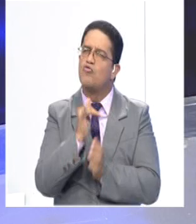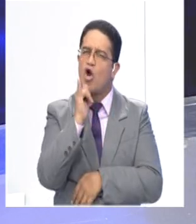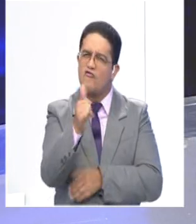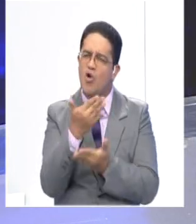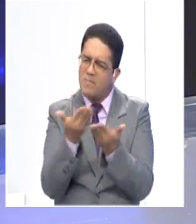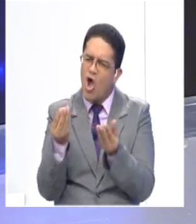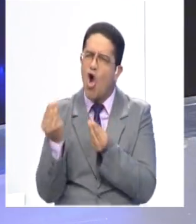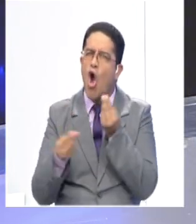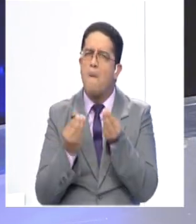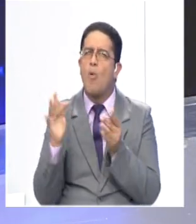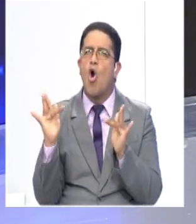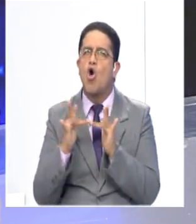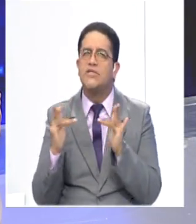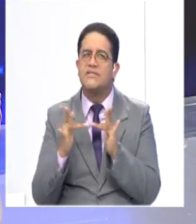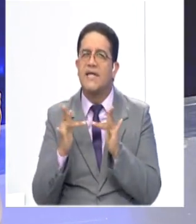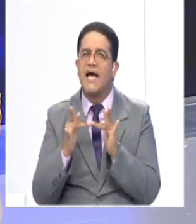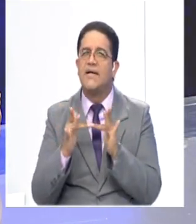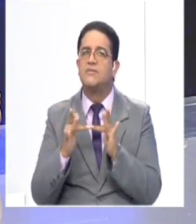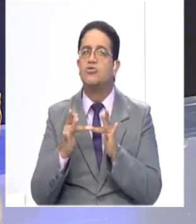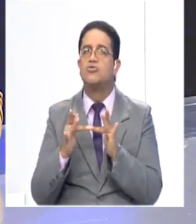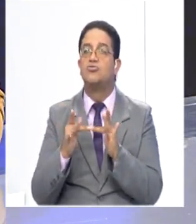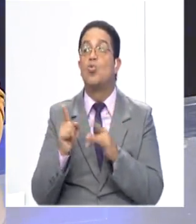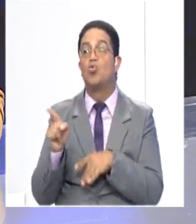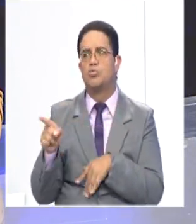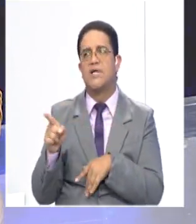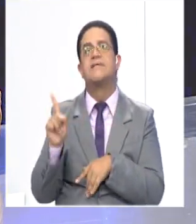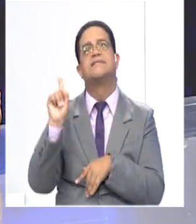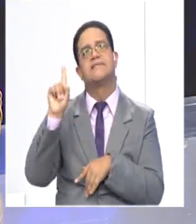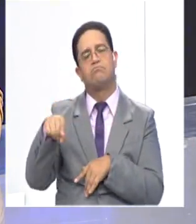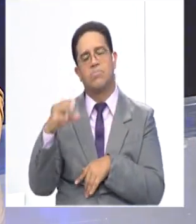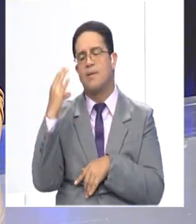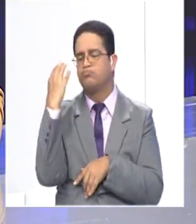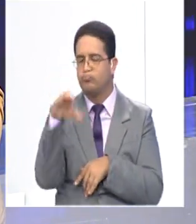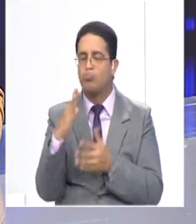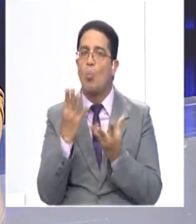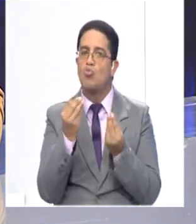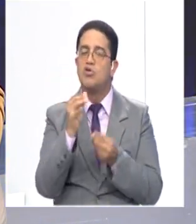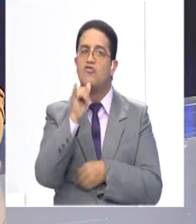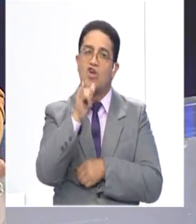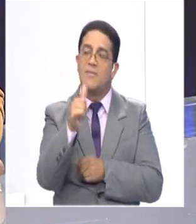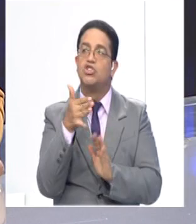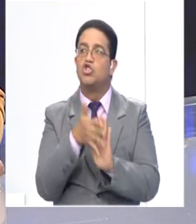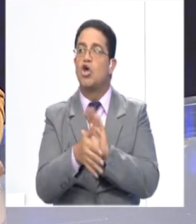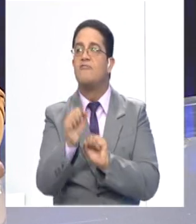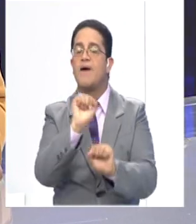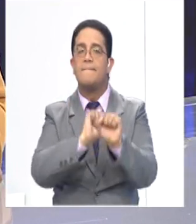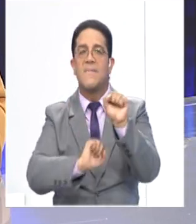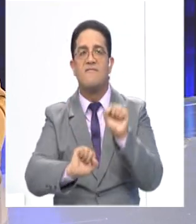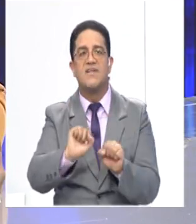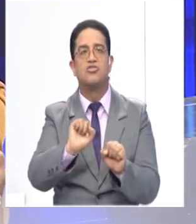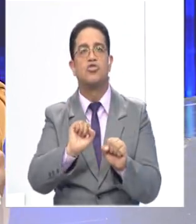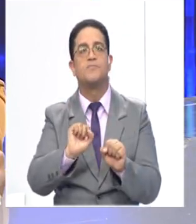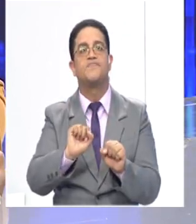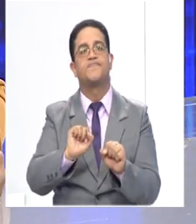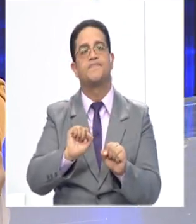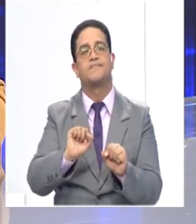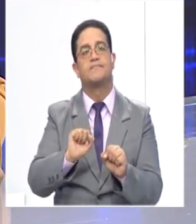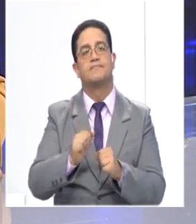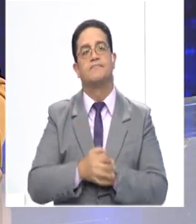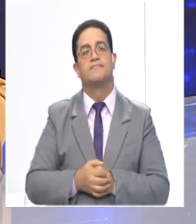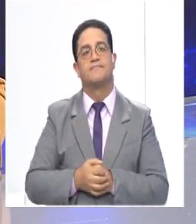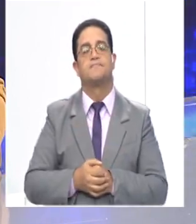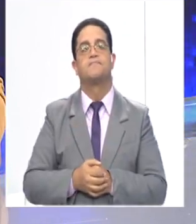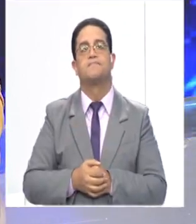sus redes sociales. Allí usted monta también mucha información relacionada a prevención y también a conocer más sobre la viruela del mono y muchos virus